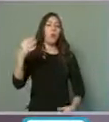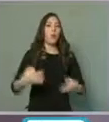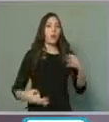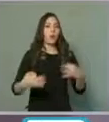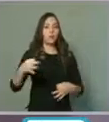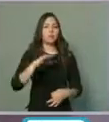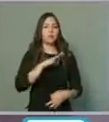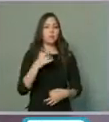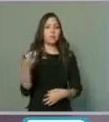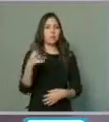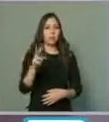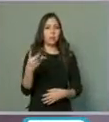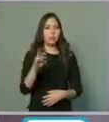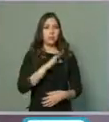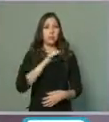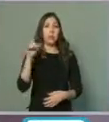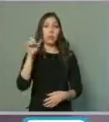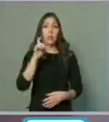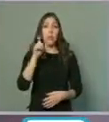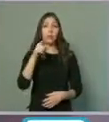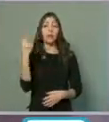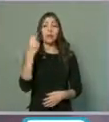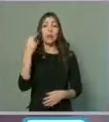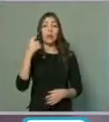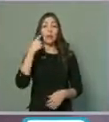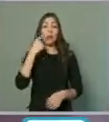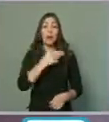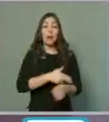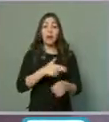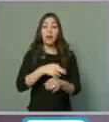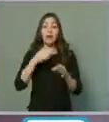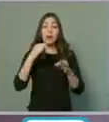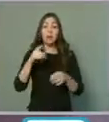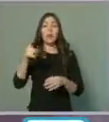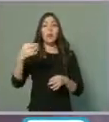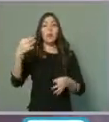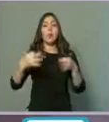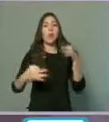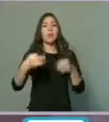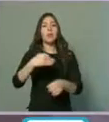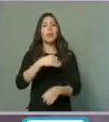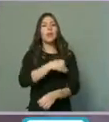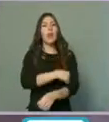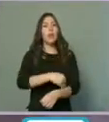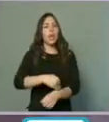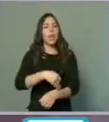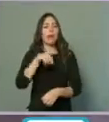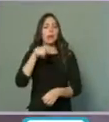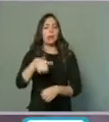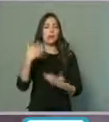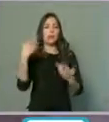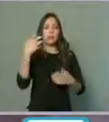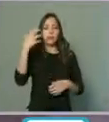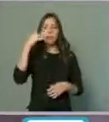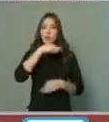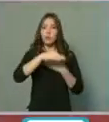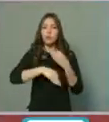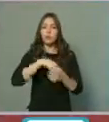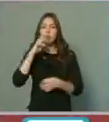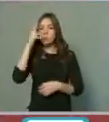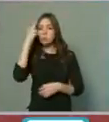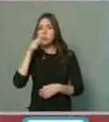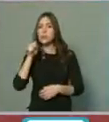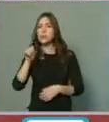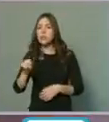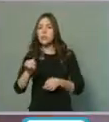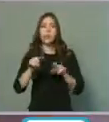deberes, siempre va a ser ante un juez. Y en la Ciudad de México, ante un juez de lo familiar. Es la autoridad que va a decir si el albacea lo hizo bien, si lo hizo mal, y recibir estas denuncias, recibir